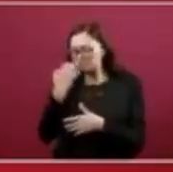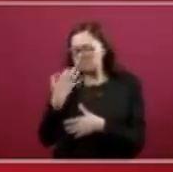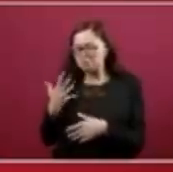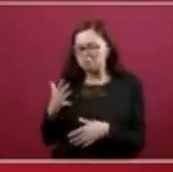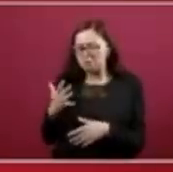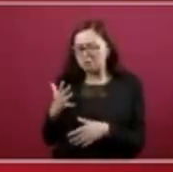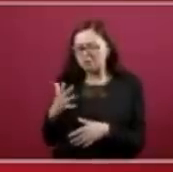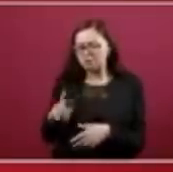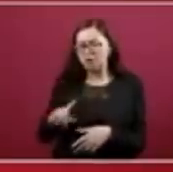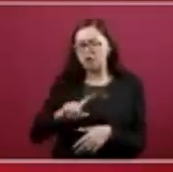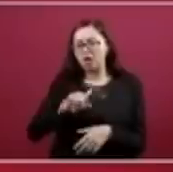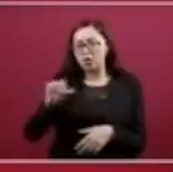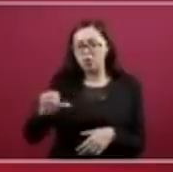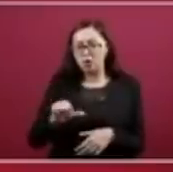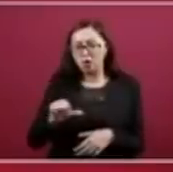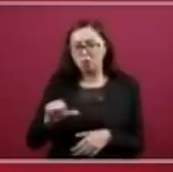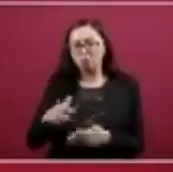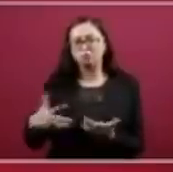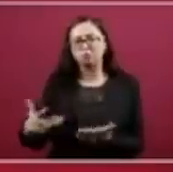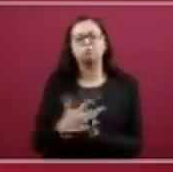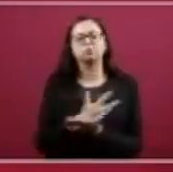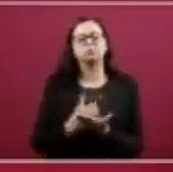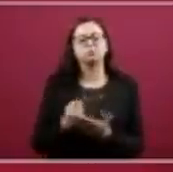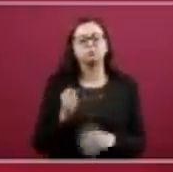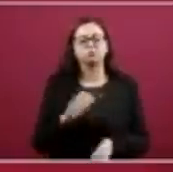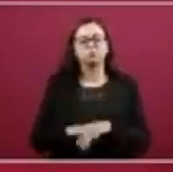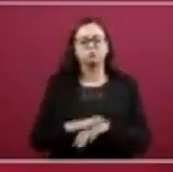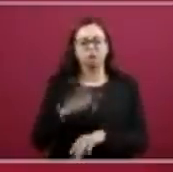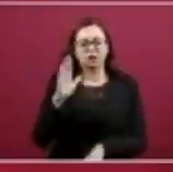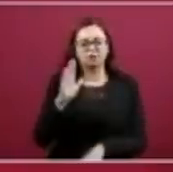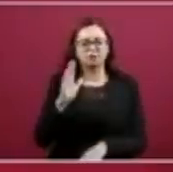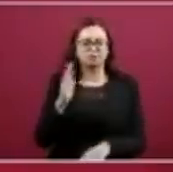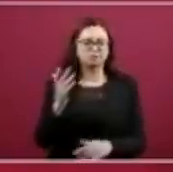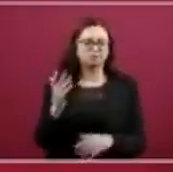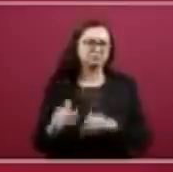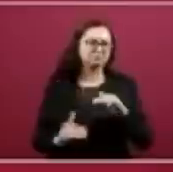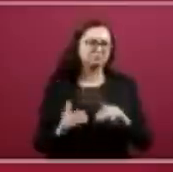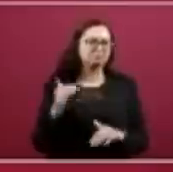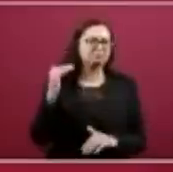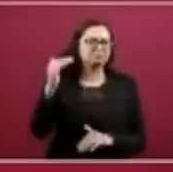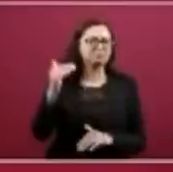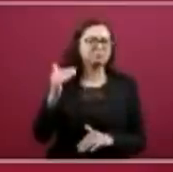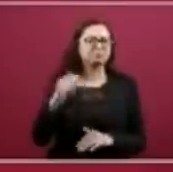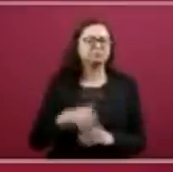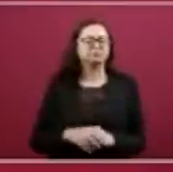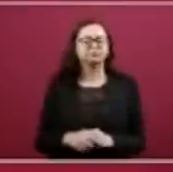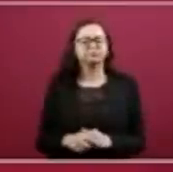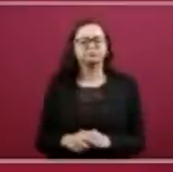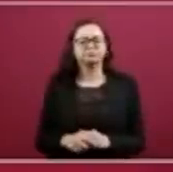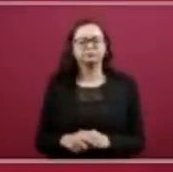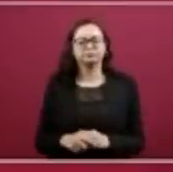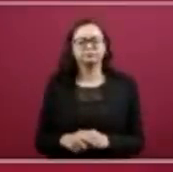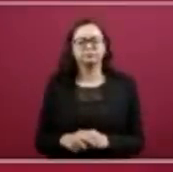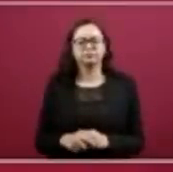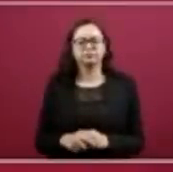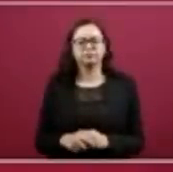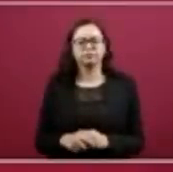sobre los costos de los vehículos. Fue por encima de